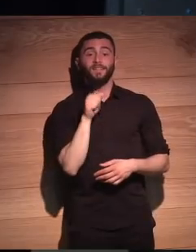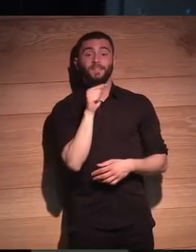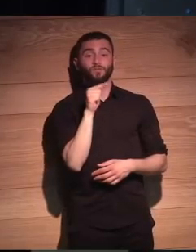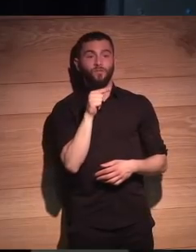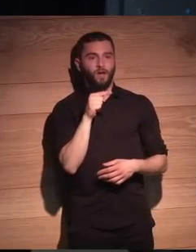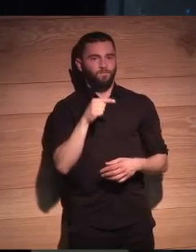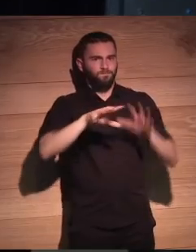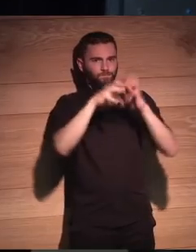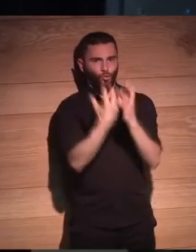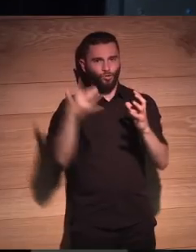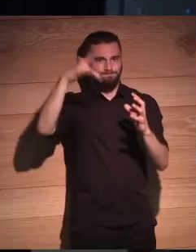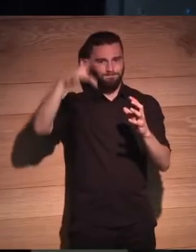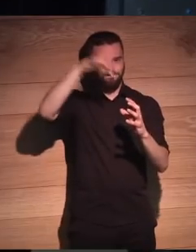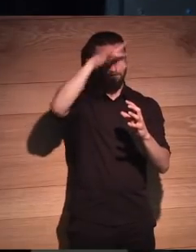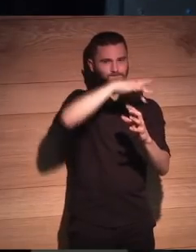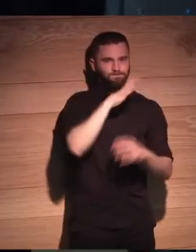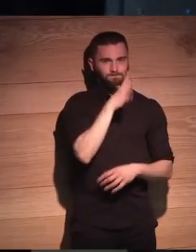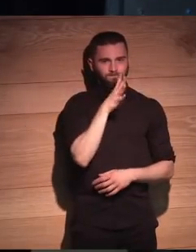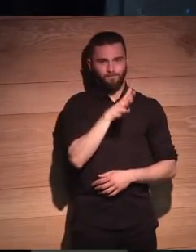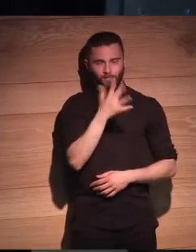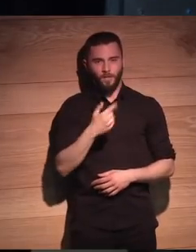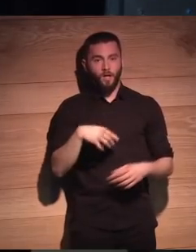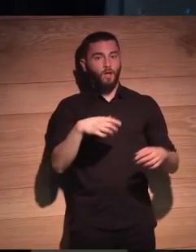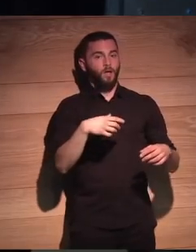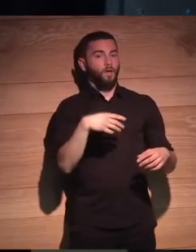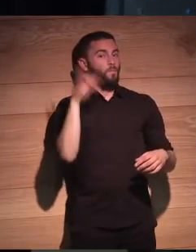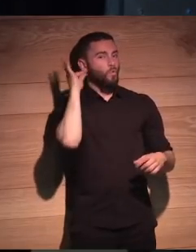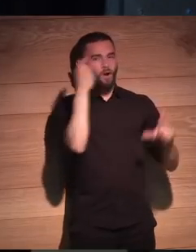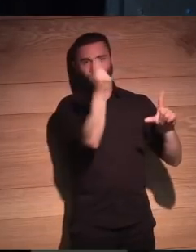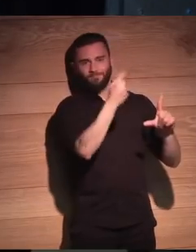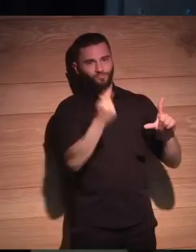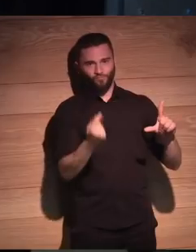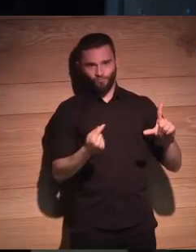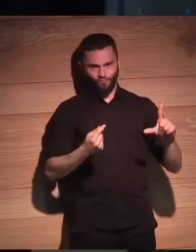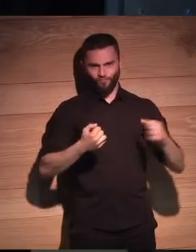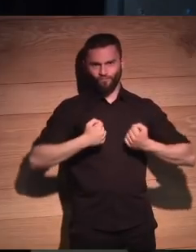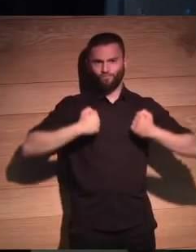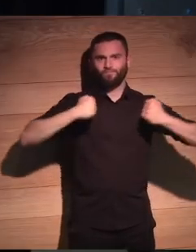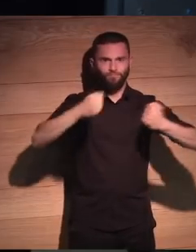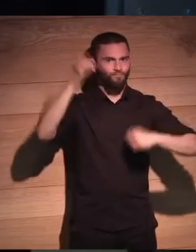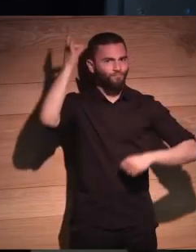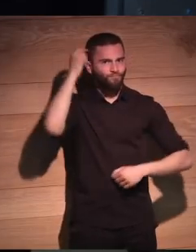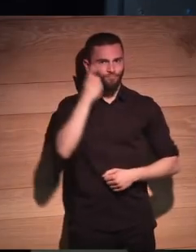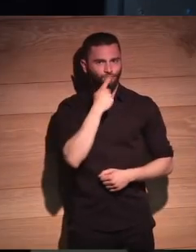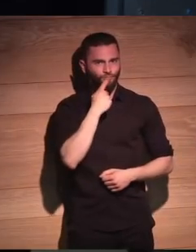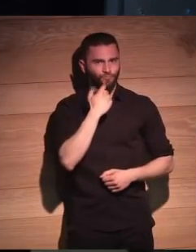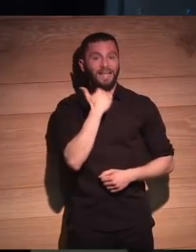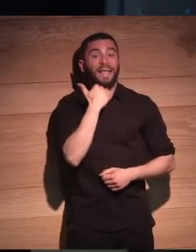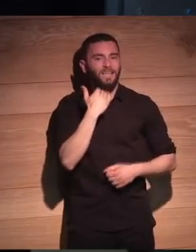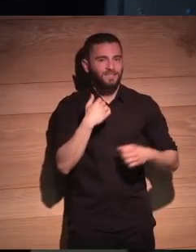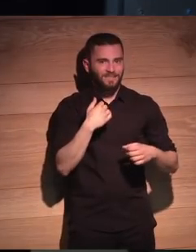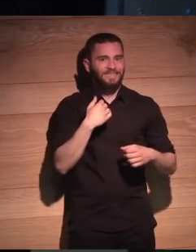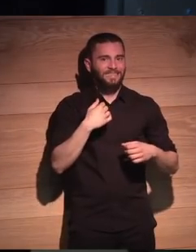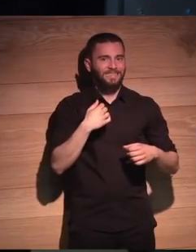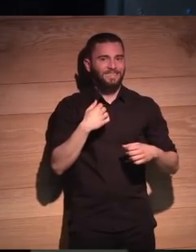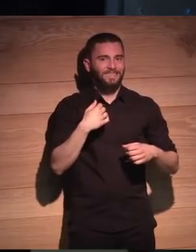internacional espectacular. Ella dibuja unas mujeres potentes y pelirrojas, casi siempre, ¿verdad?